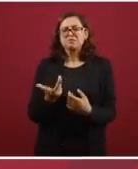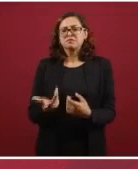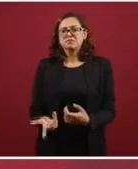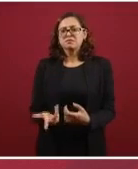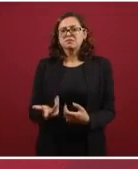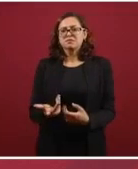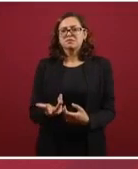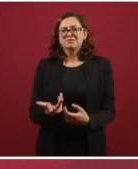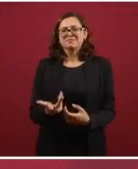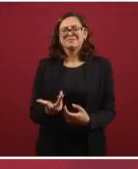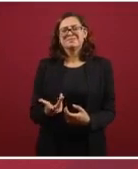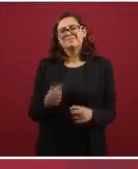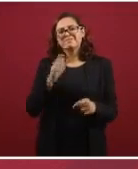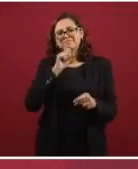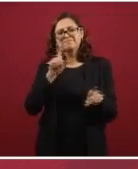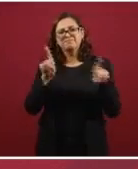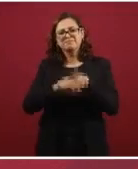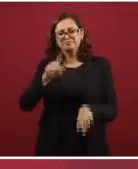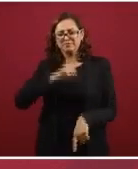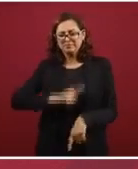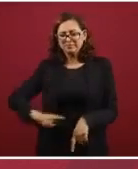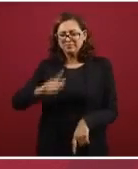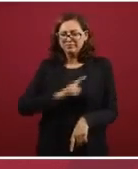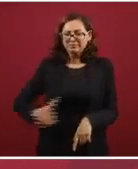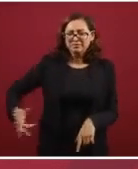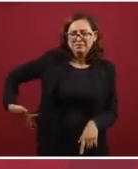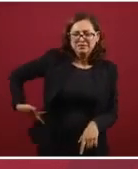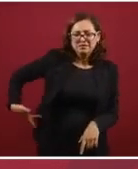problemas de vías urinarias,